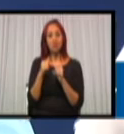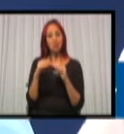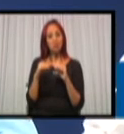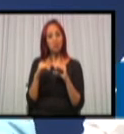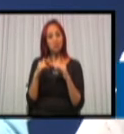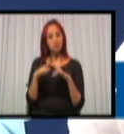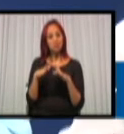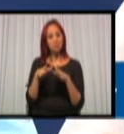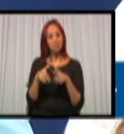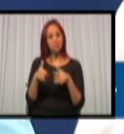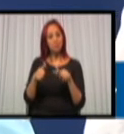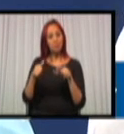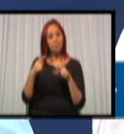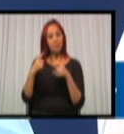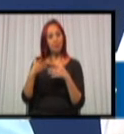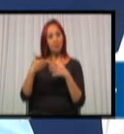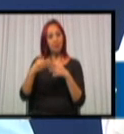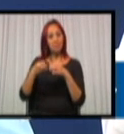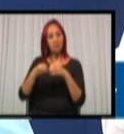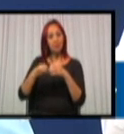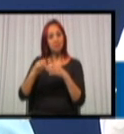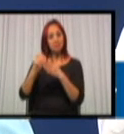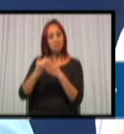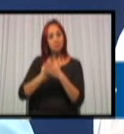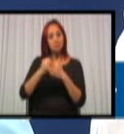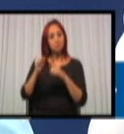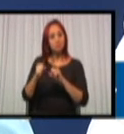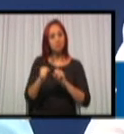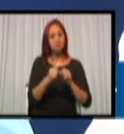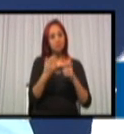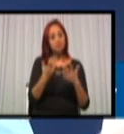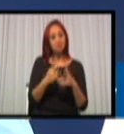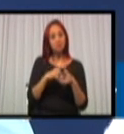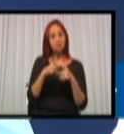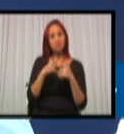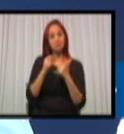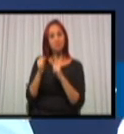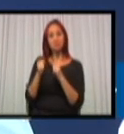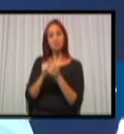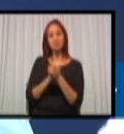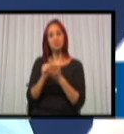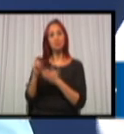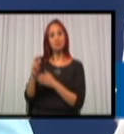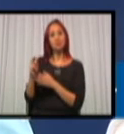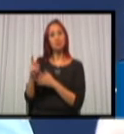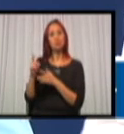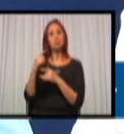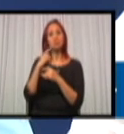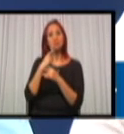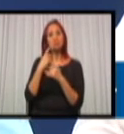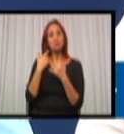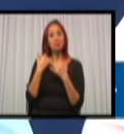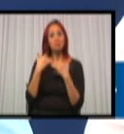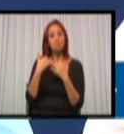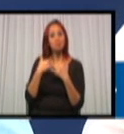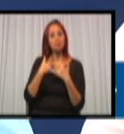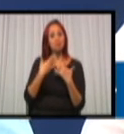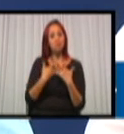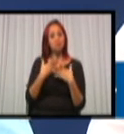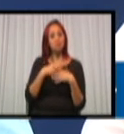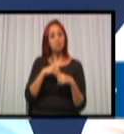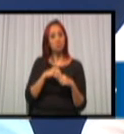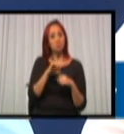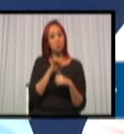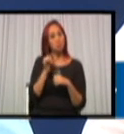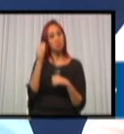aprobó para darle más recursos a las municipalidades. La municipalidad de San Mateo actualmente tenemos un ingreso,